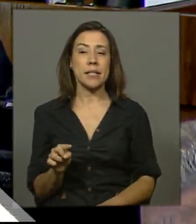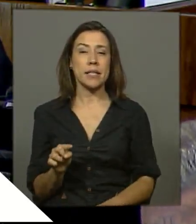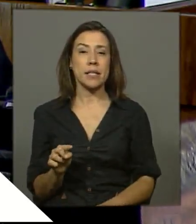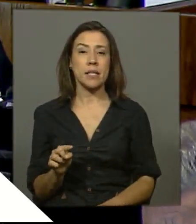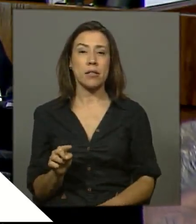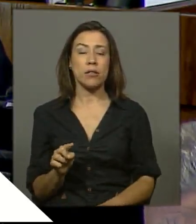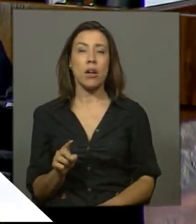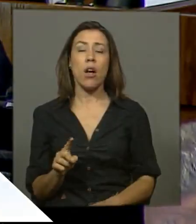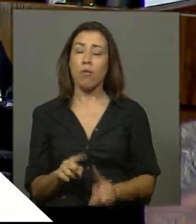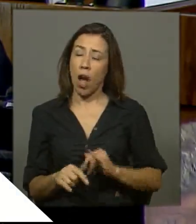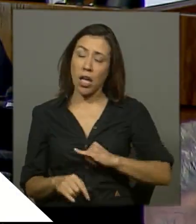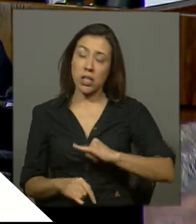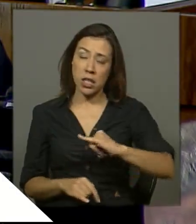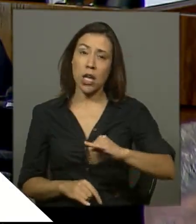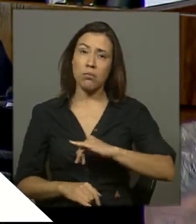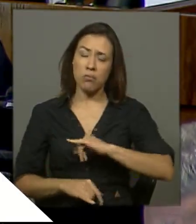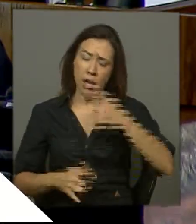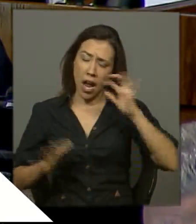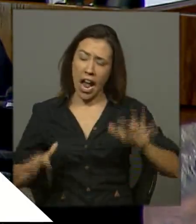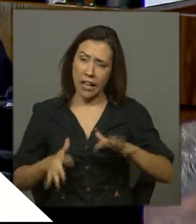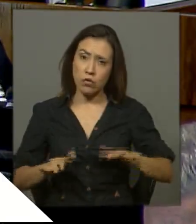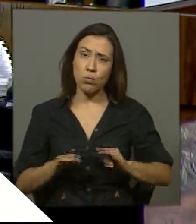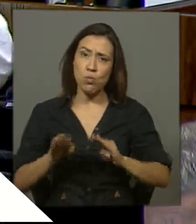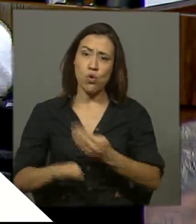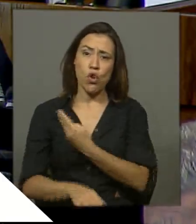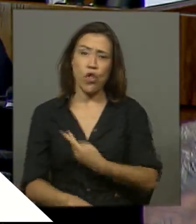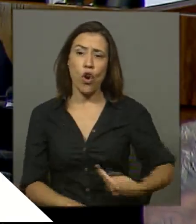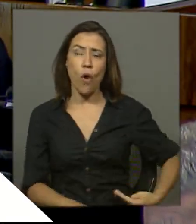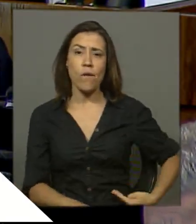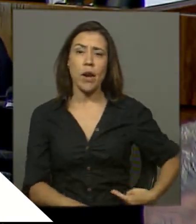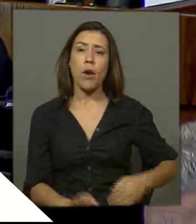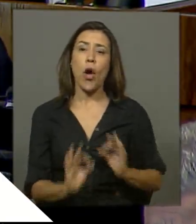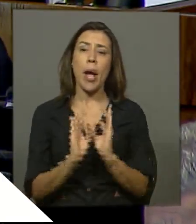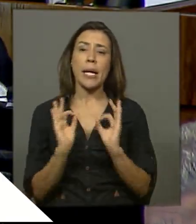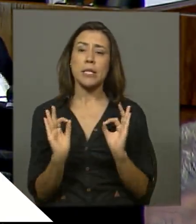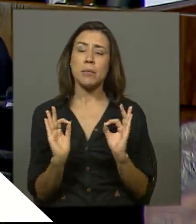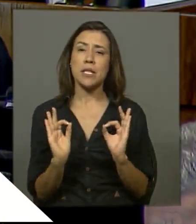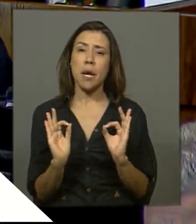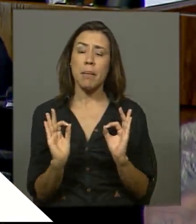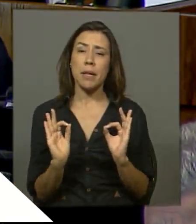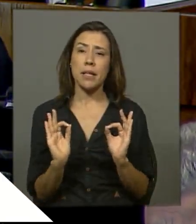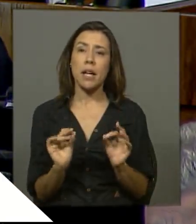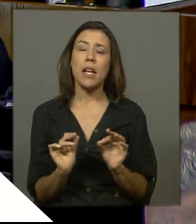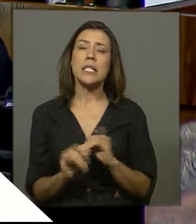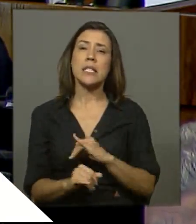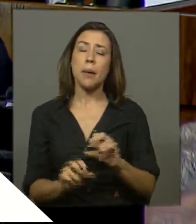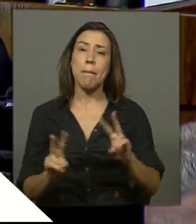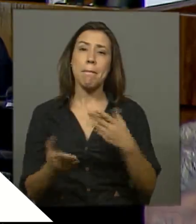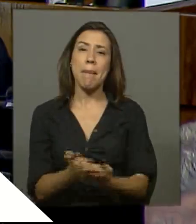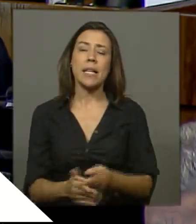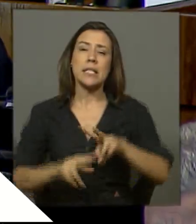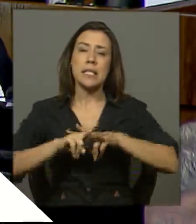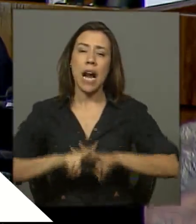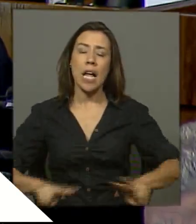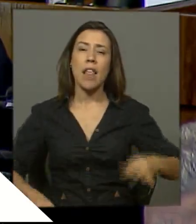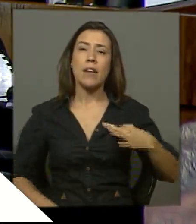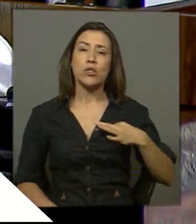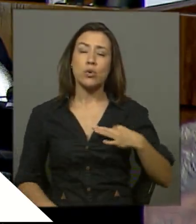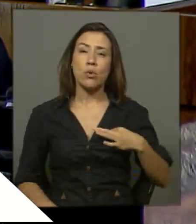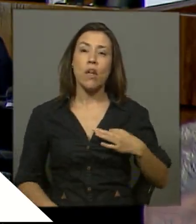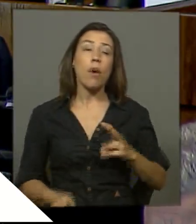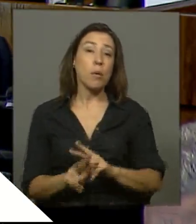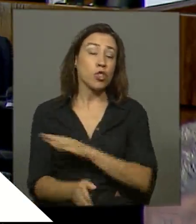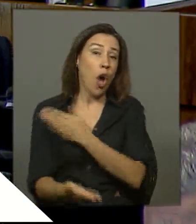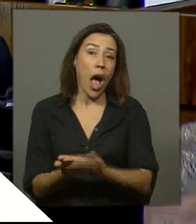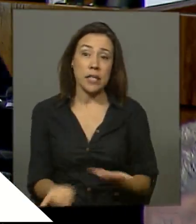no claudicar en mantener su esfuerzo de apoyo al gobierno particularmente en mantener la paz y la tranquilidad ciudadana como se ha